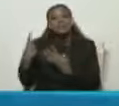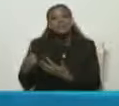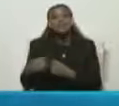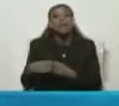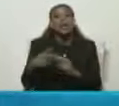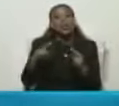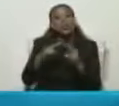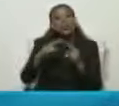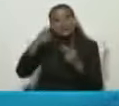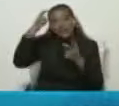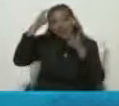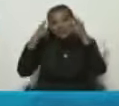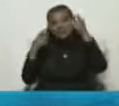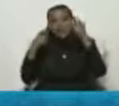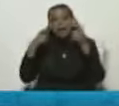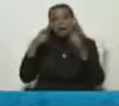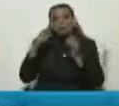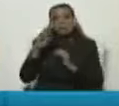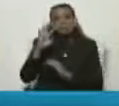Chávez